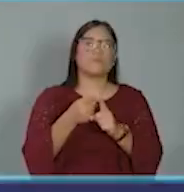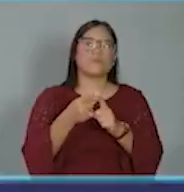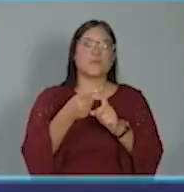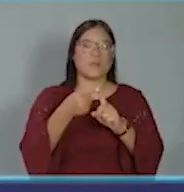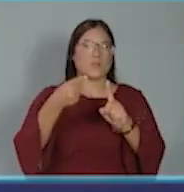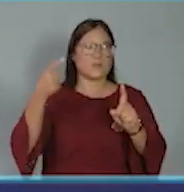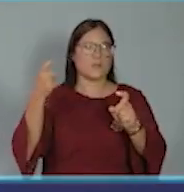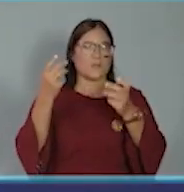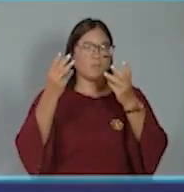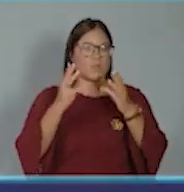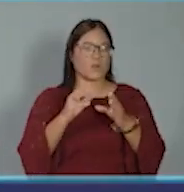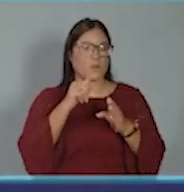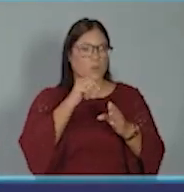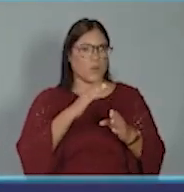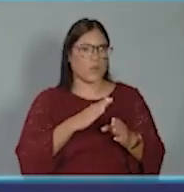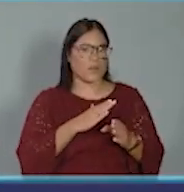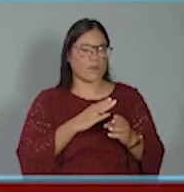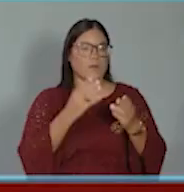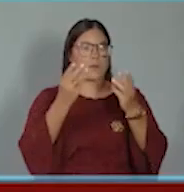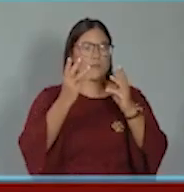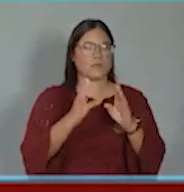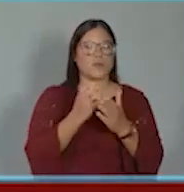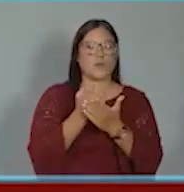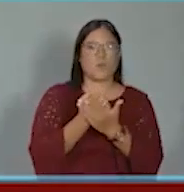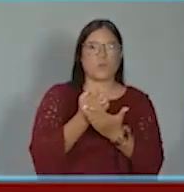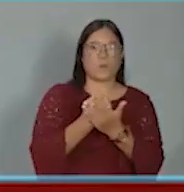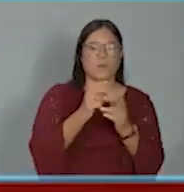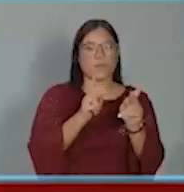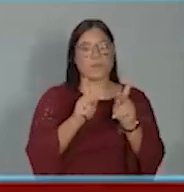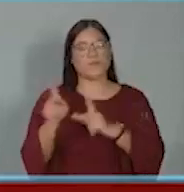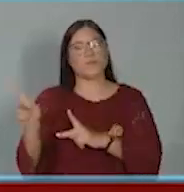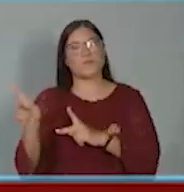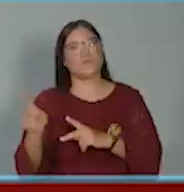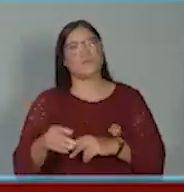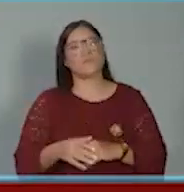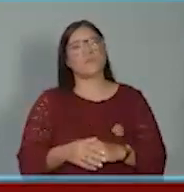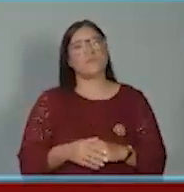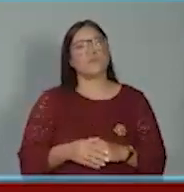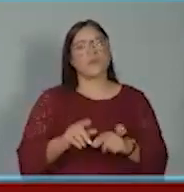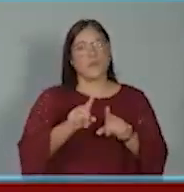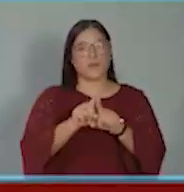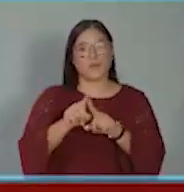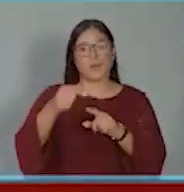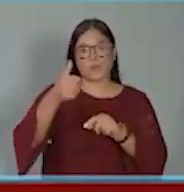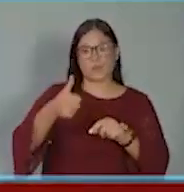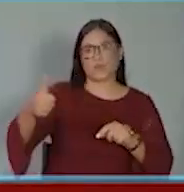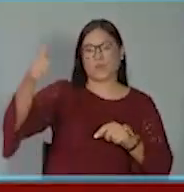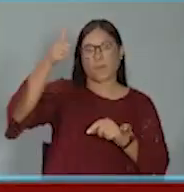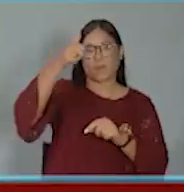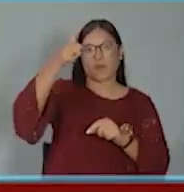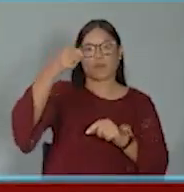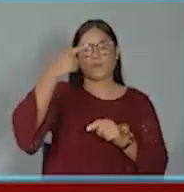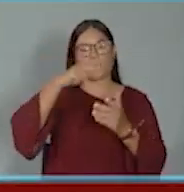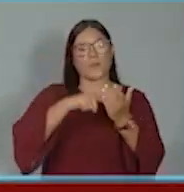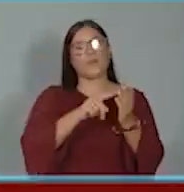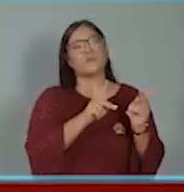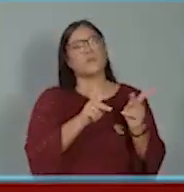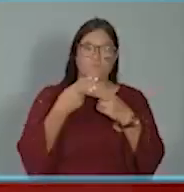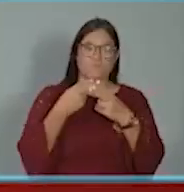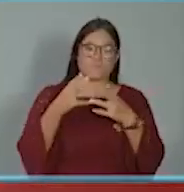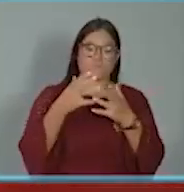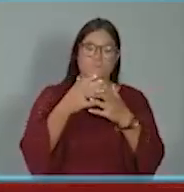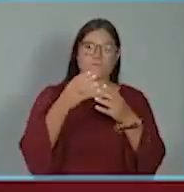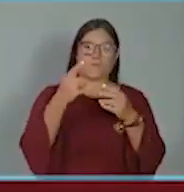instancias como el Ministerio de la mujer el Ministerio de economía planificación y desarrollo y supérate verdad con un piloto en este proceso Entonces